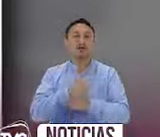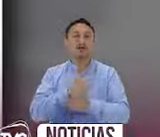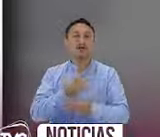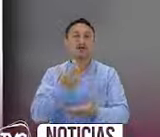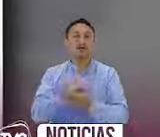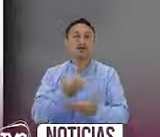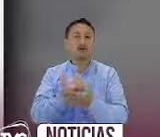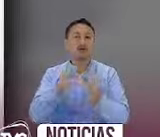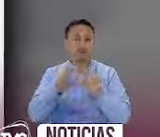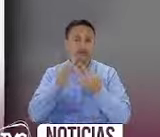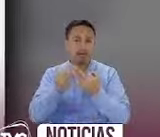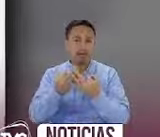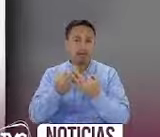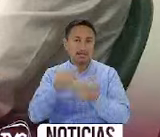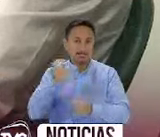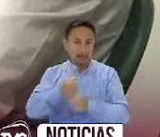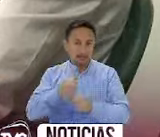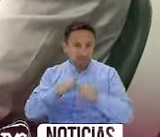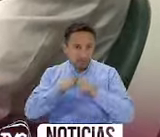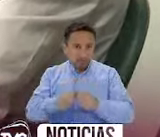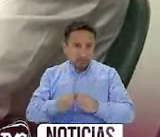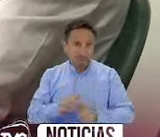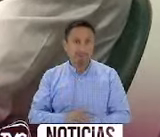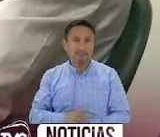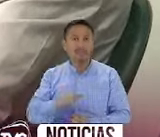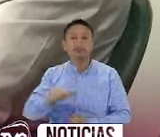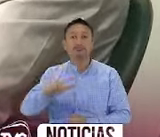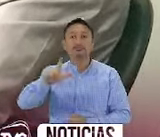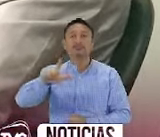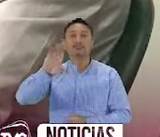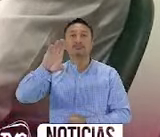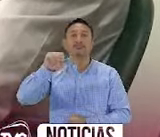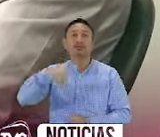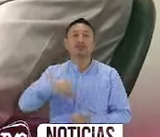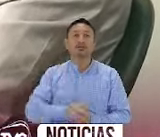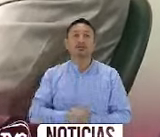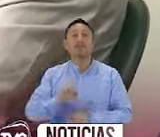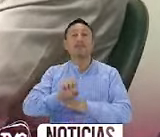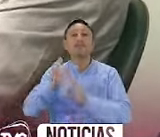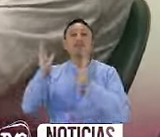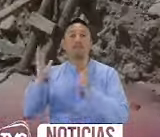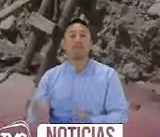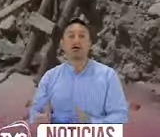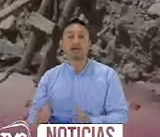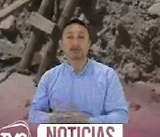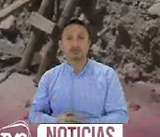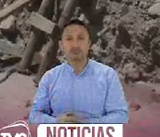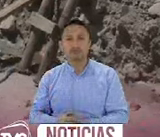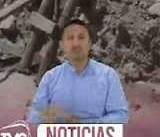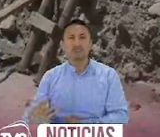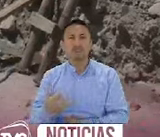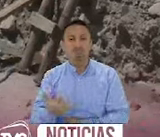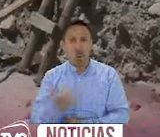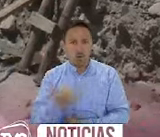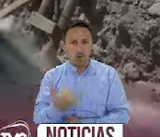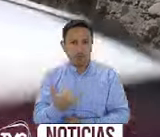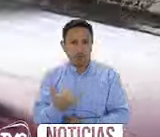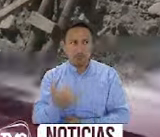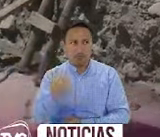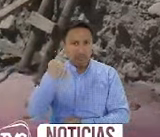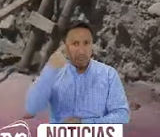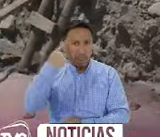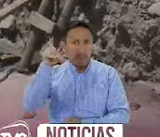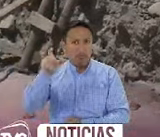empleo en el país. Víctor Hugo Albán, del Colegio de Economistas de Pichincha, destaca que se está pensando en los más